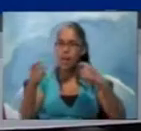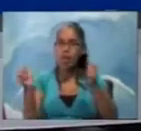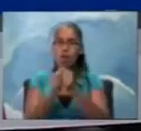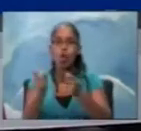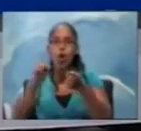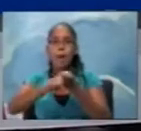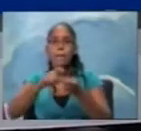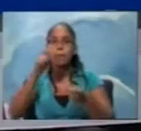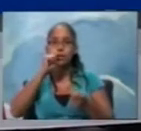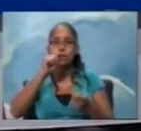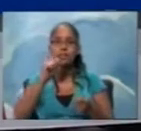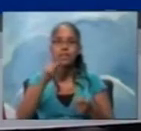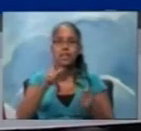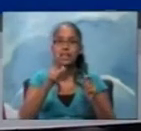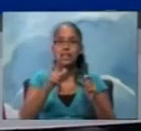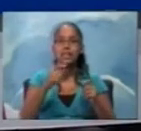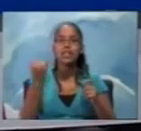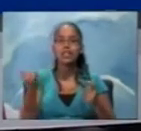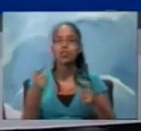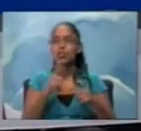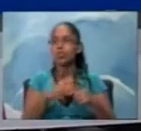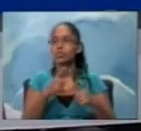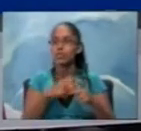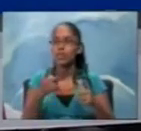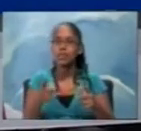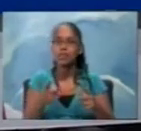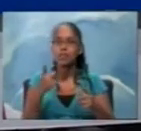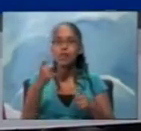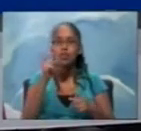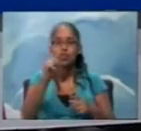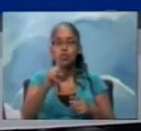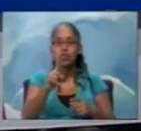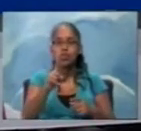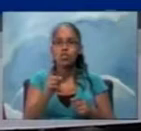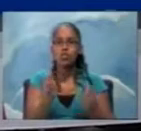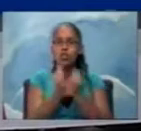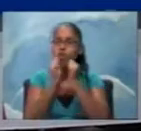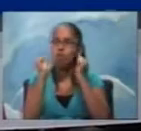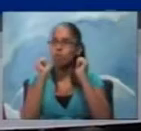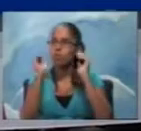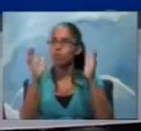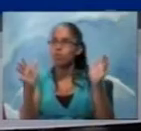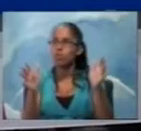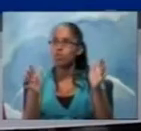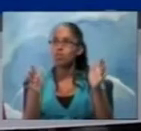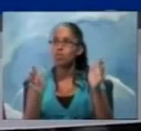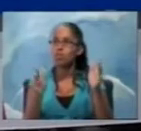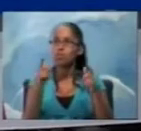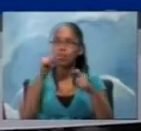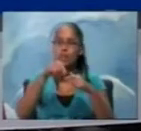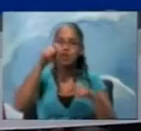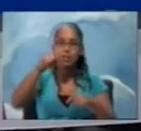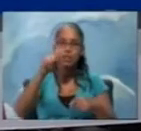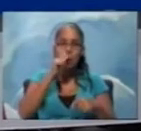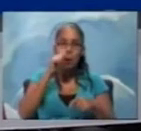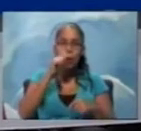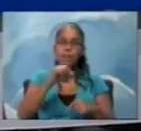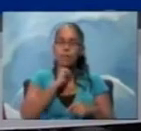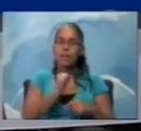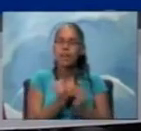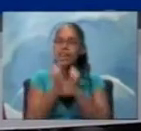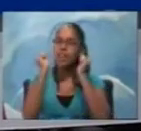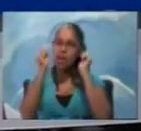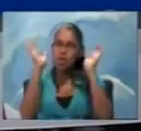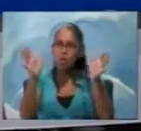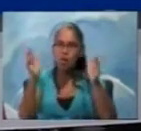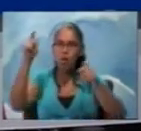También. El Señor. Y doctor Puerta, le faltó uno. Y los brujos. Este tipo era brujo. Este